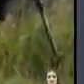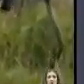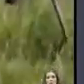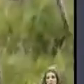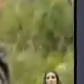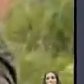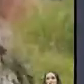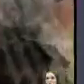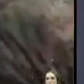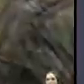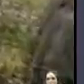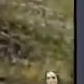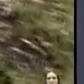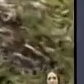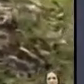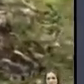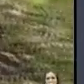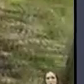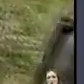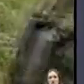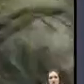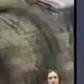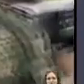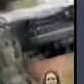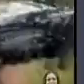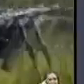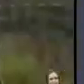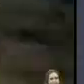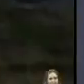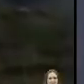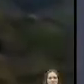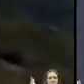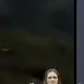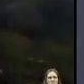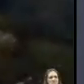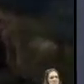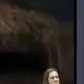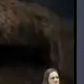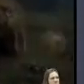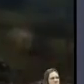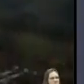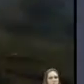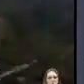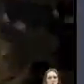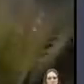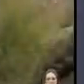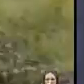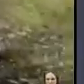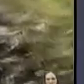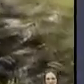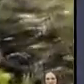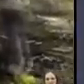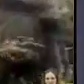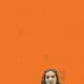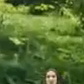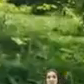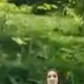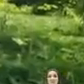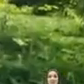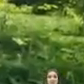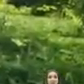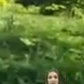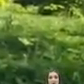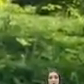de alimentos, medicina y combustible, además de la crisis humanitaria que ha dejado ya a varias familias desplazadas.